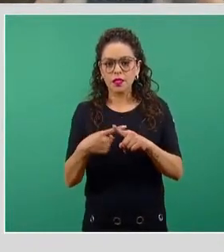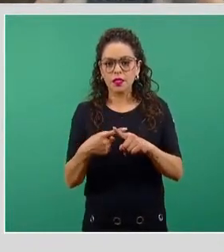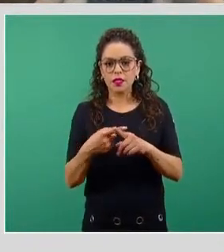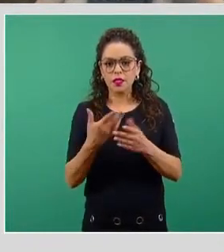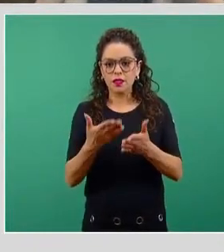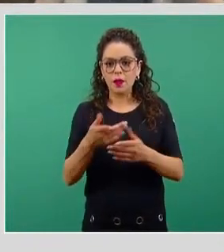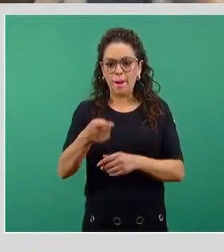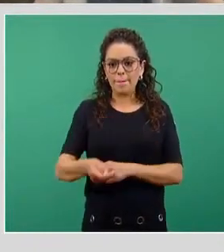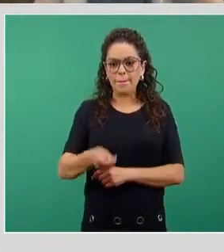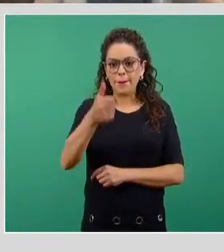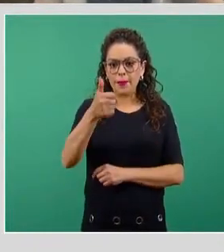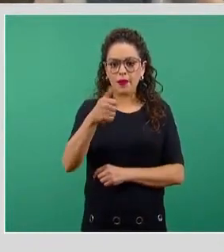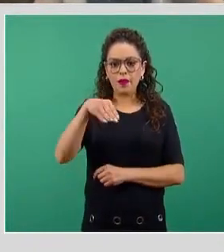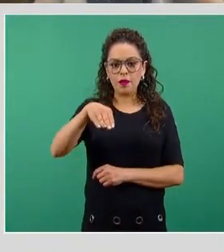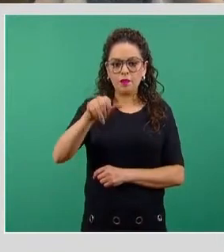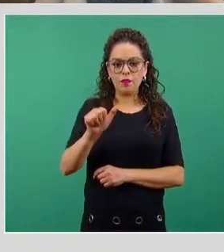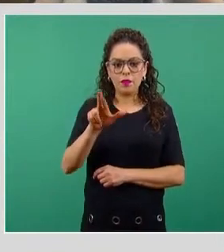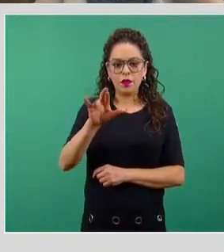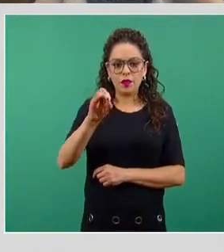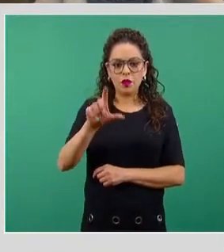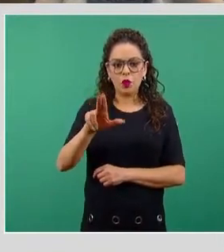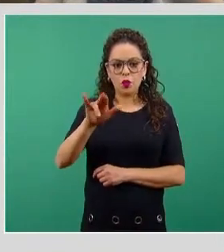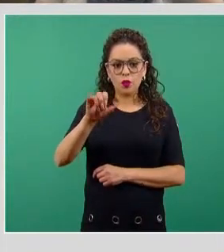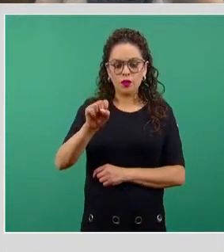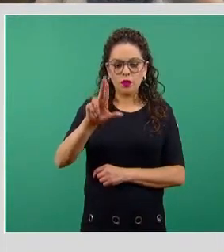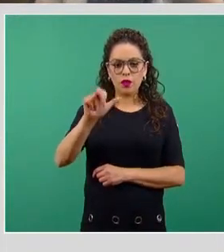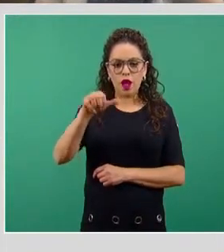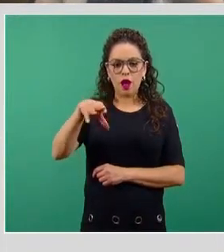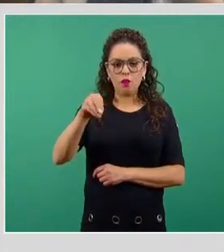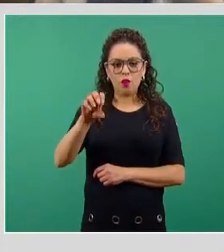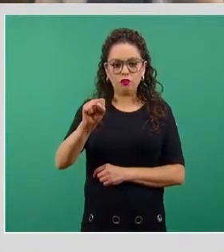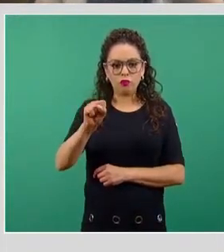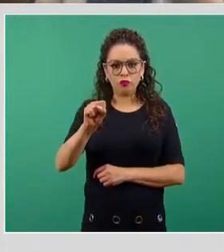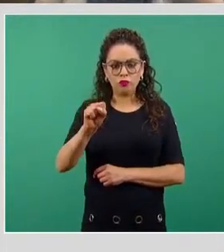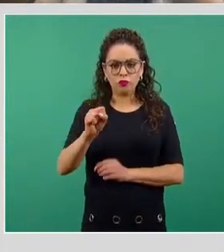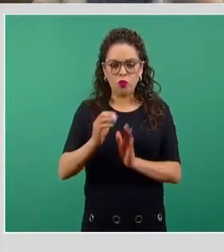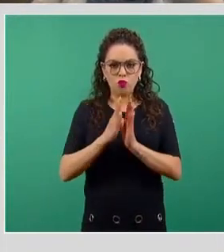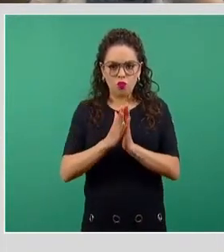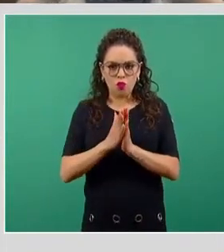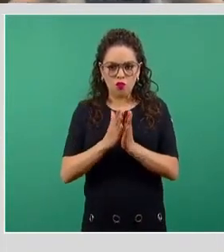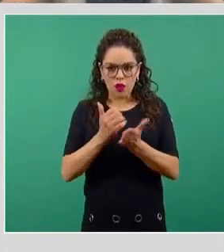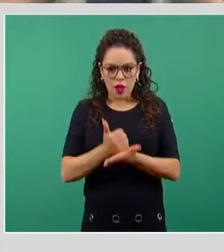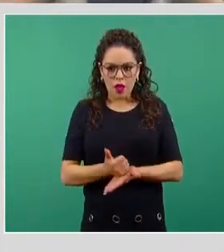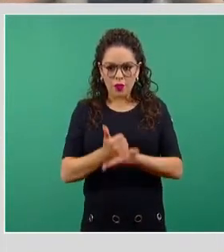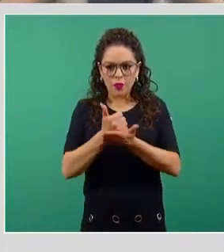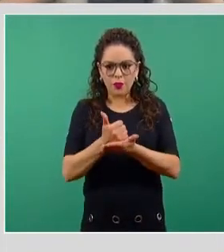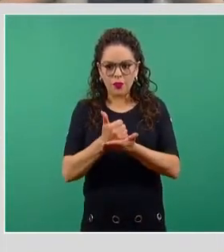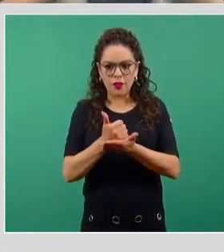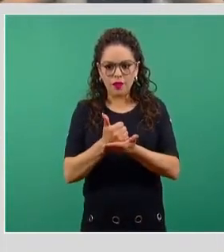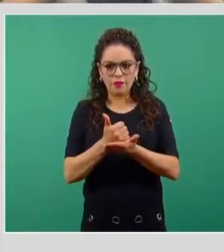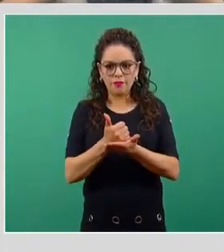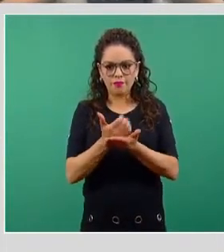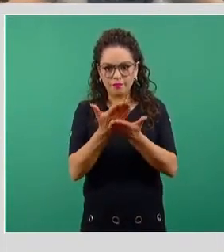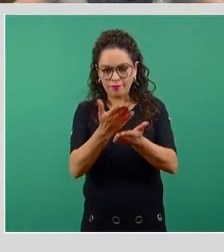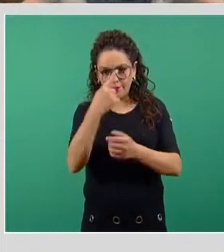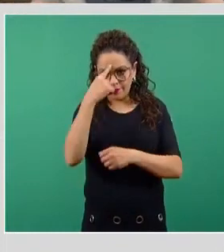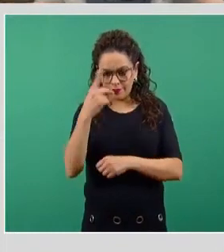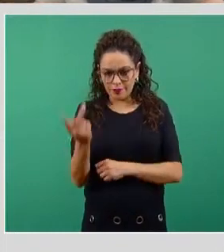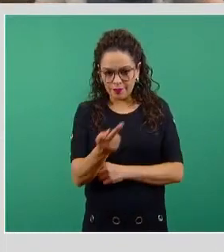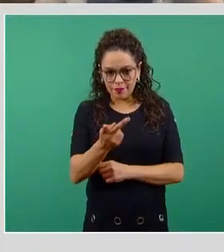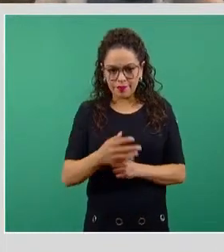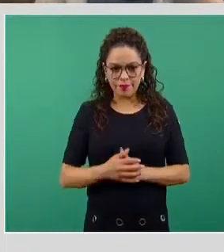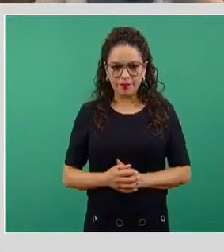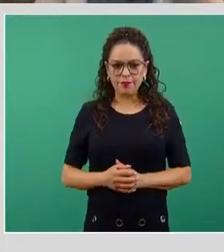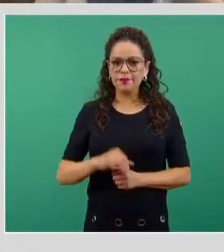El primero es Mario Luis Ramos. No sé si nos puedes apoyar, Mario Luis. Gracias. Sí,